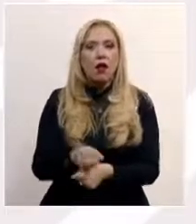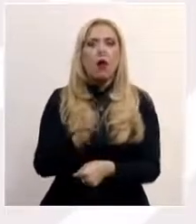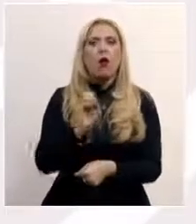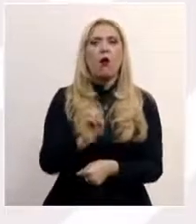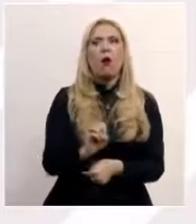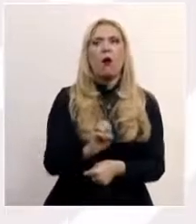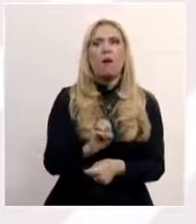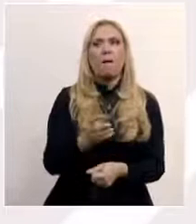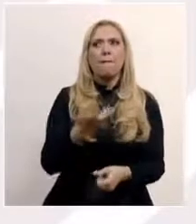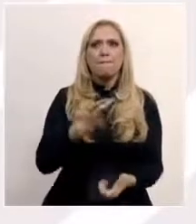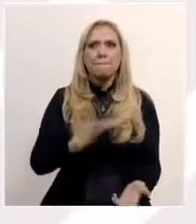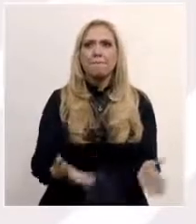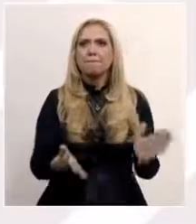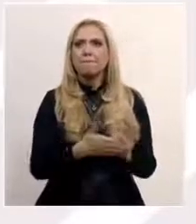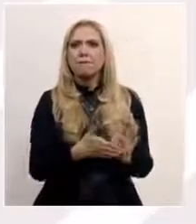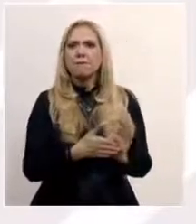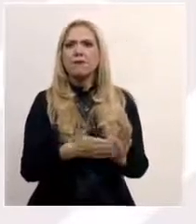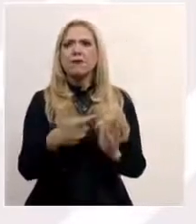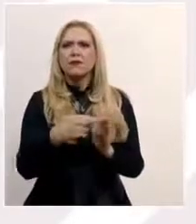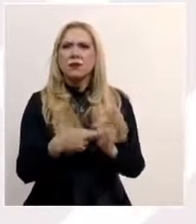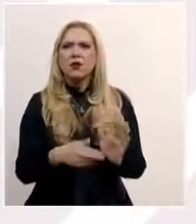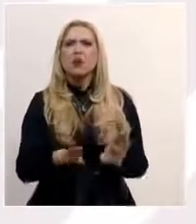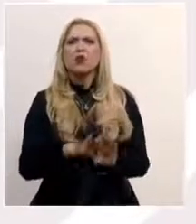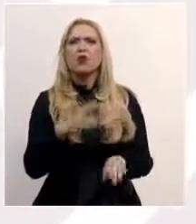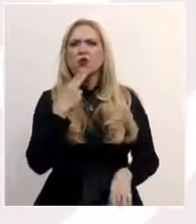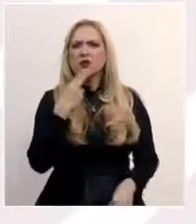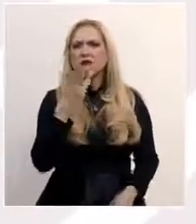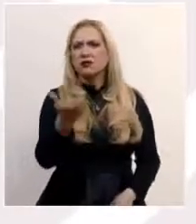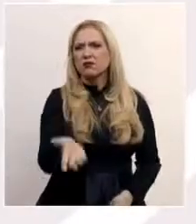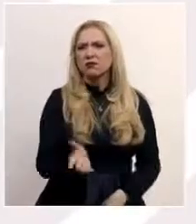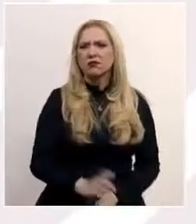a la mano, digamos, y cómo se están utilizando en estos casos?